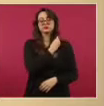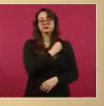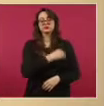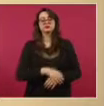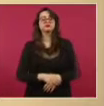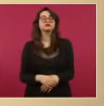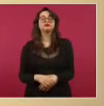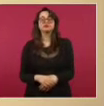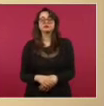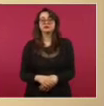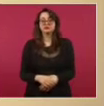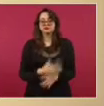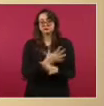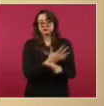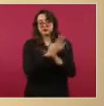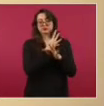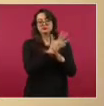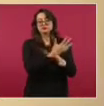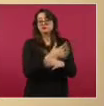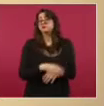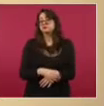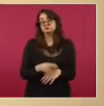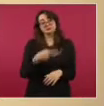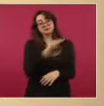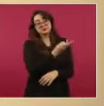gobernador de Sonora a Corral,